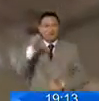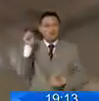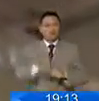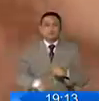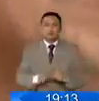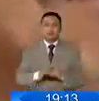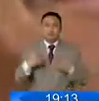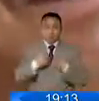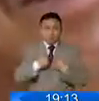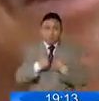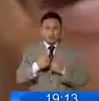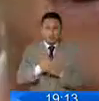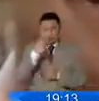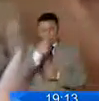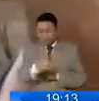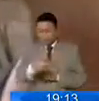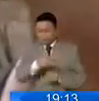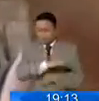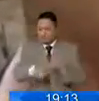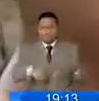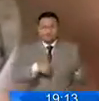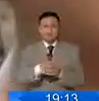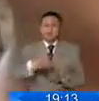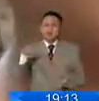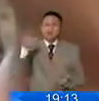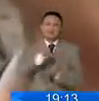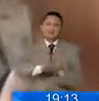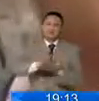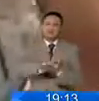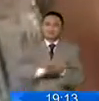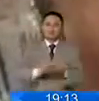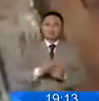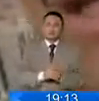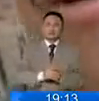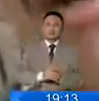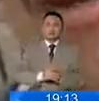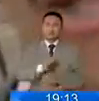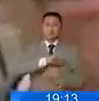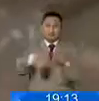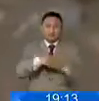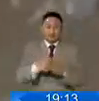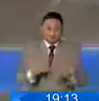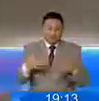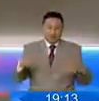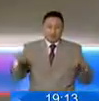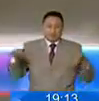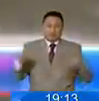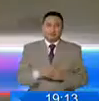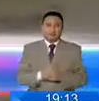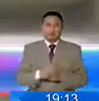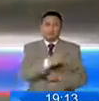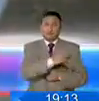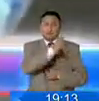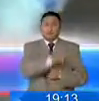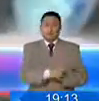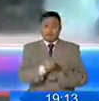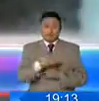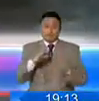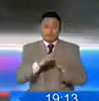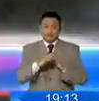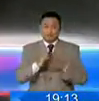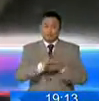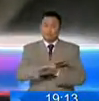animalito. Las casas, como usted ve por abajo, todo está caído, se llevó toda la pobre gente. Ya todos estamos afectados aquí. Este ciudadano quedó en la calle,